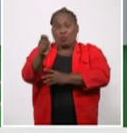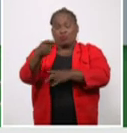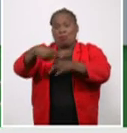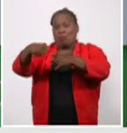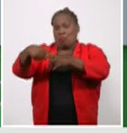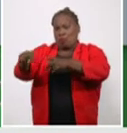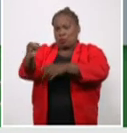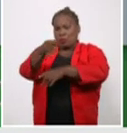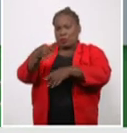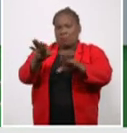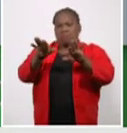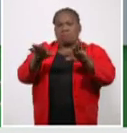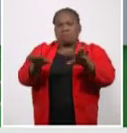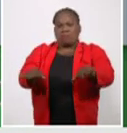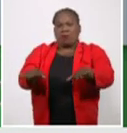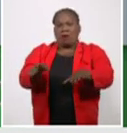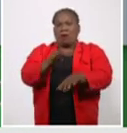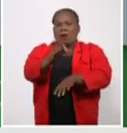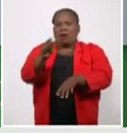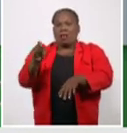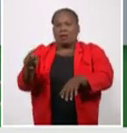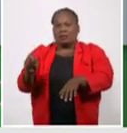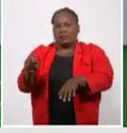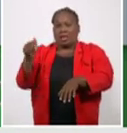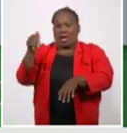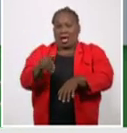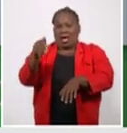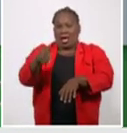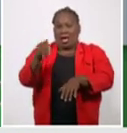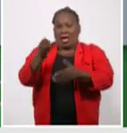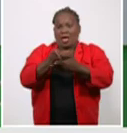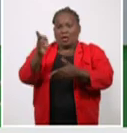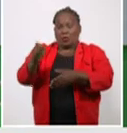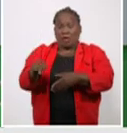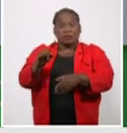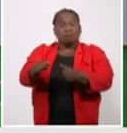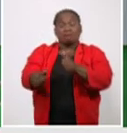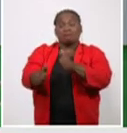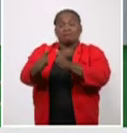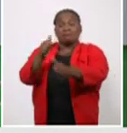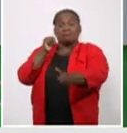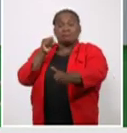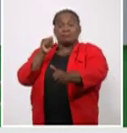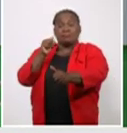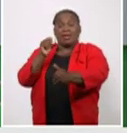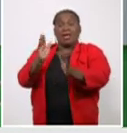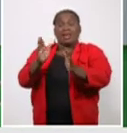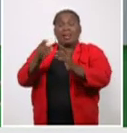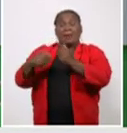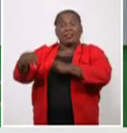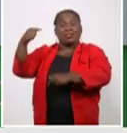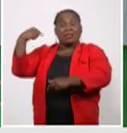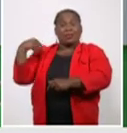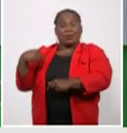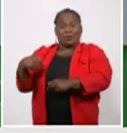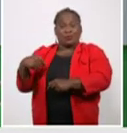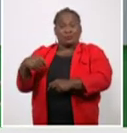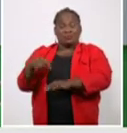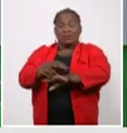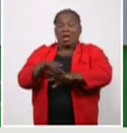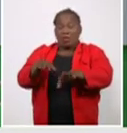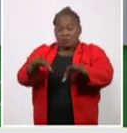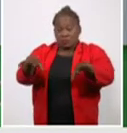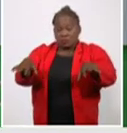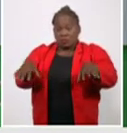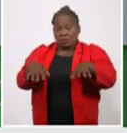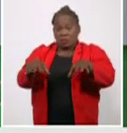actividades docentes de forma presencial con el retroceso a la fase de transmisión autóctona limitada. Ante esta situación, el